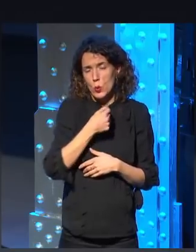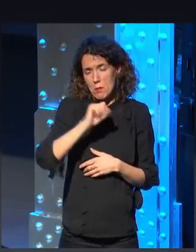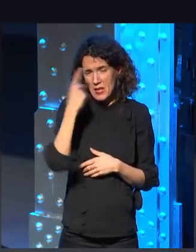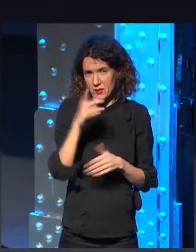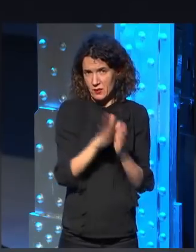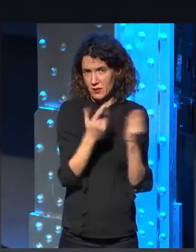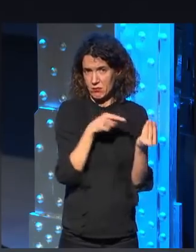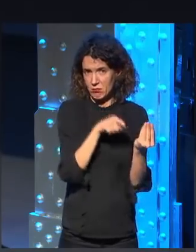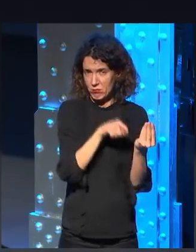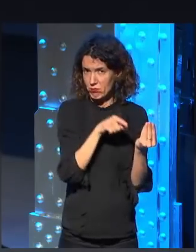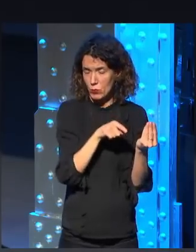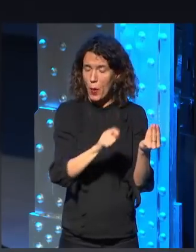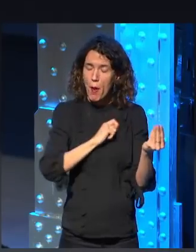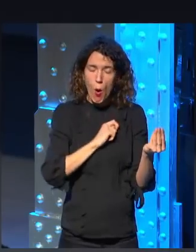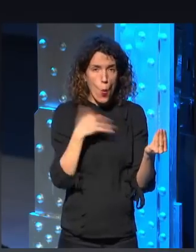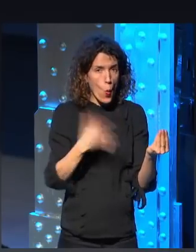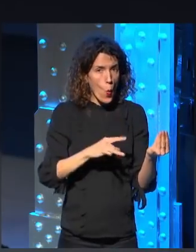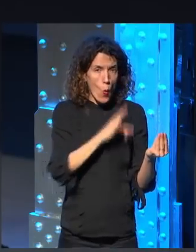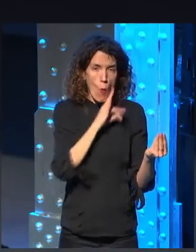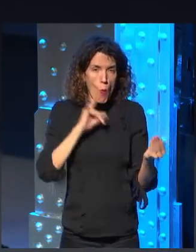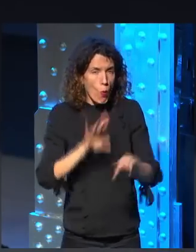me conmueven.